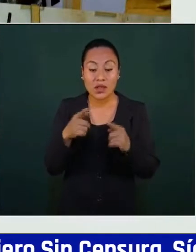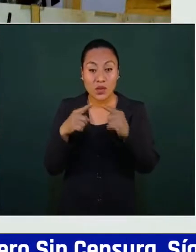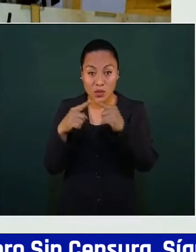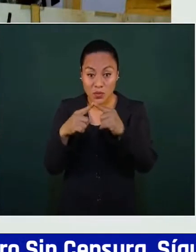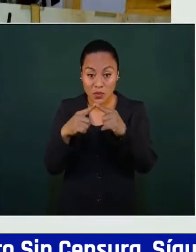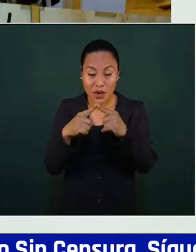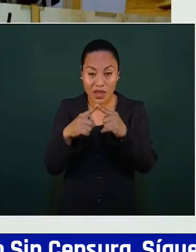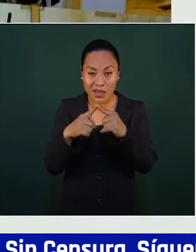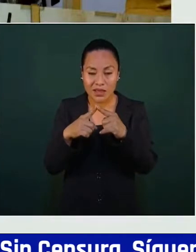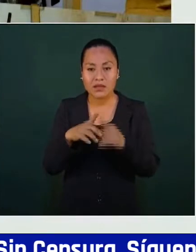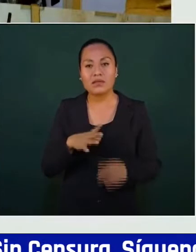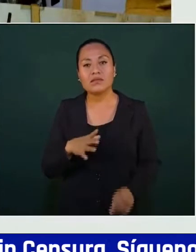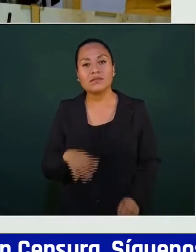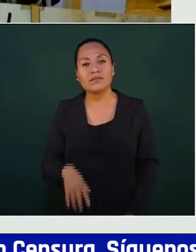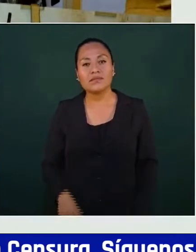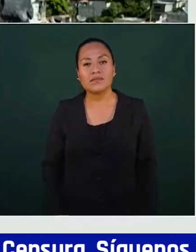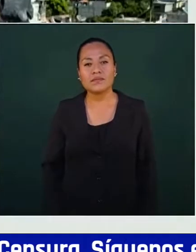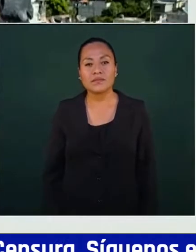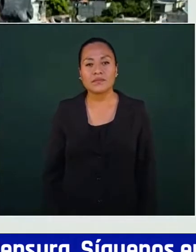vez